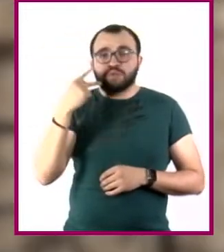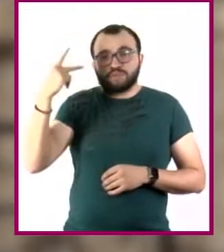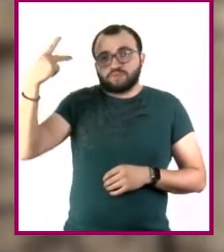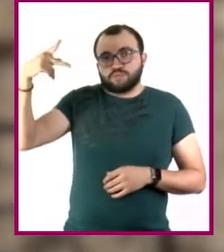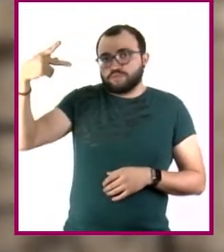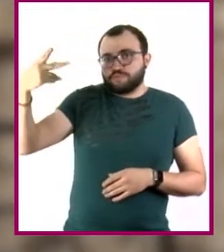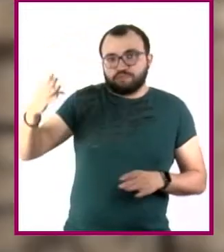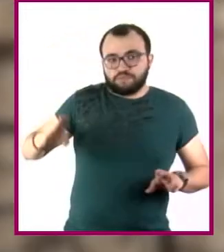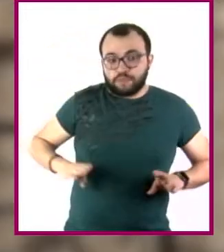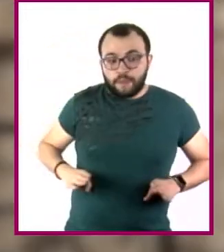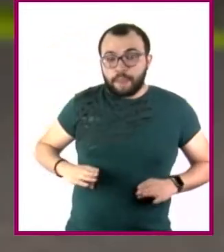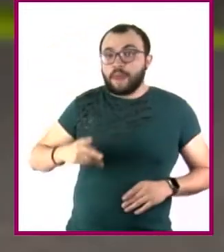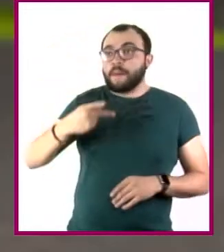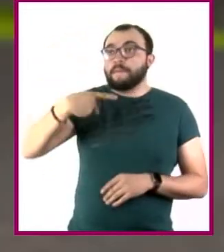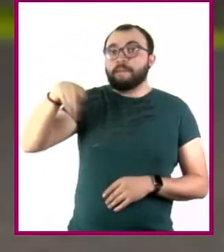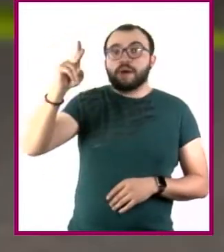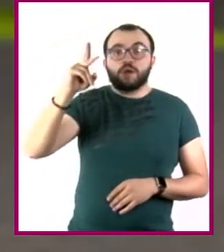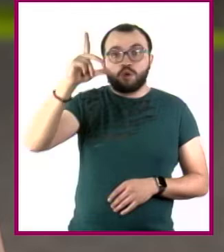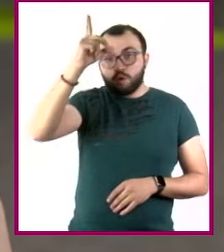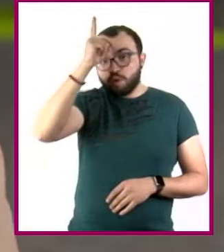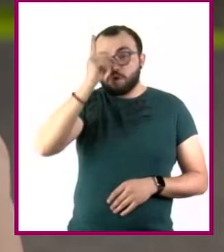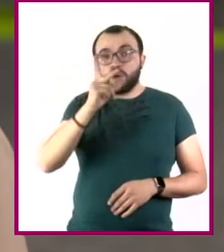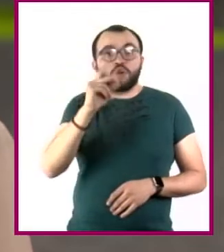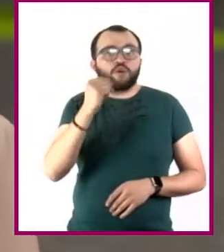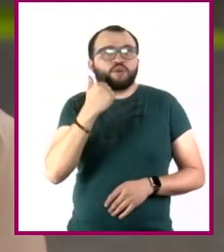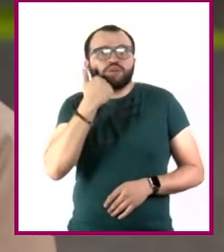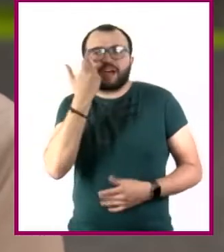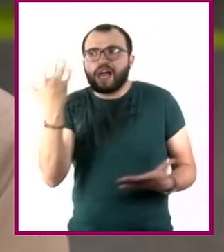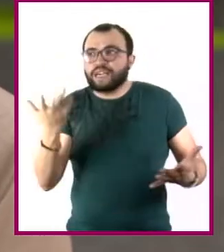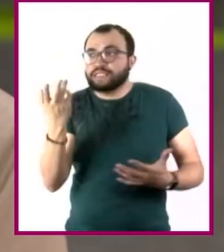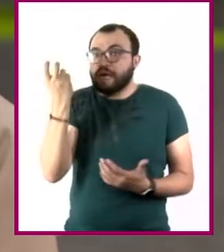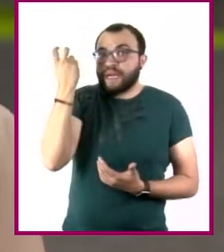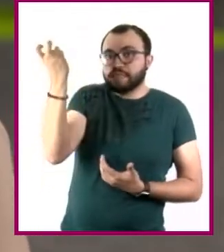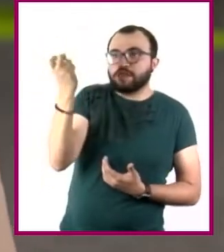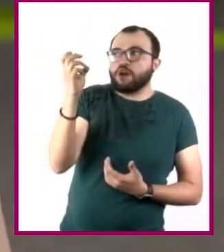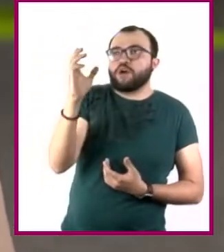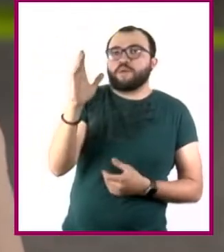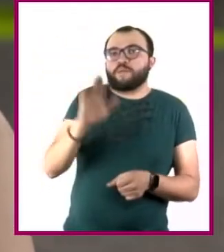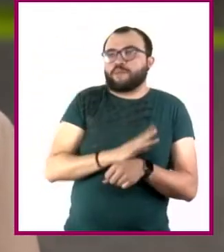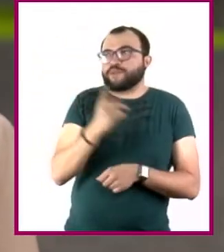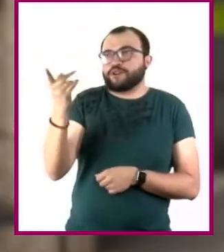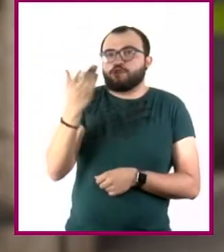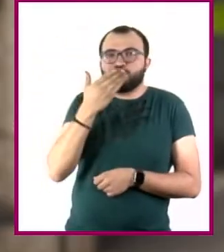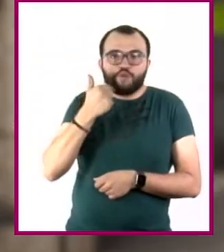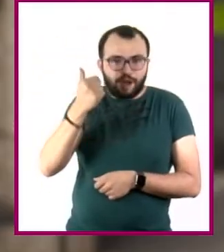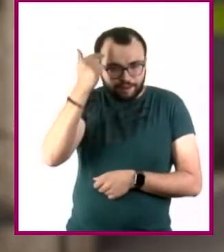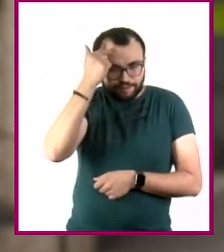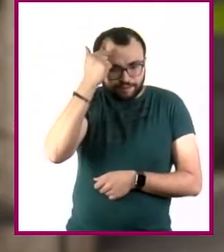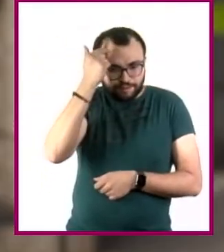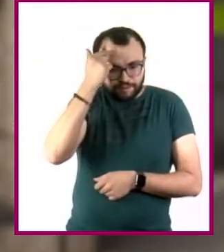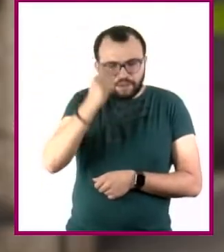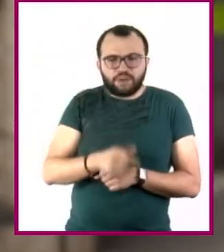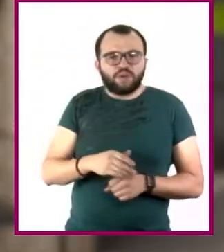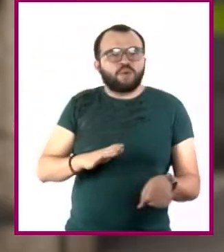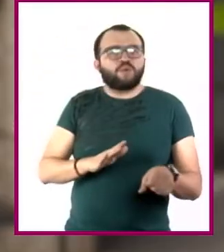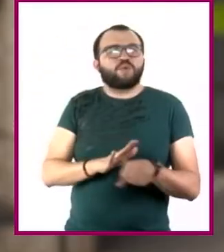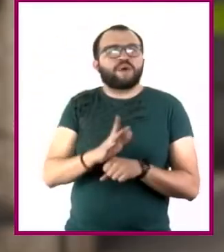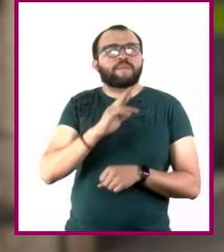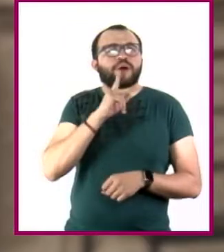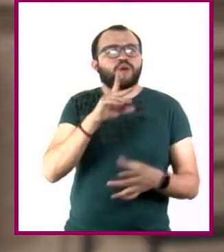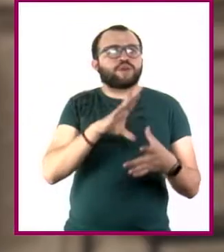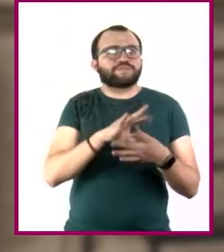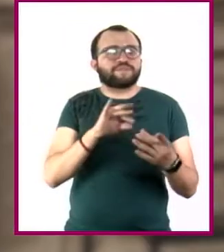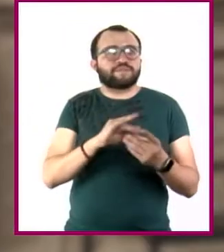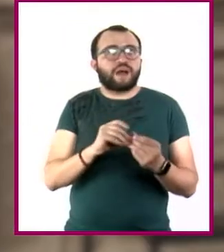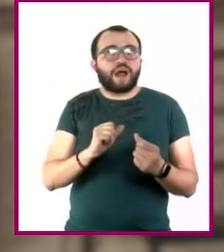como la Luna no decide comportarse así, porque pues no puede tomar decisiones, la mejor explicación es que alguien